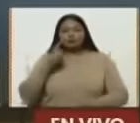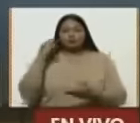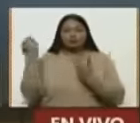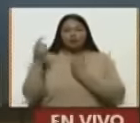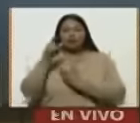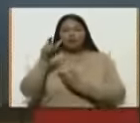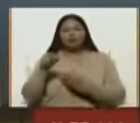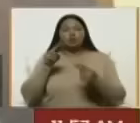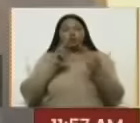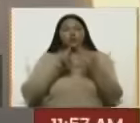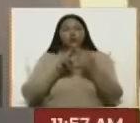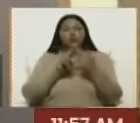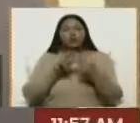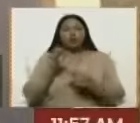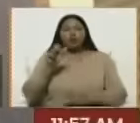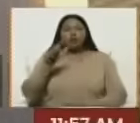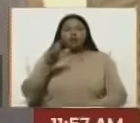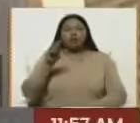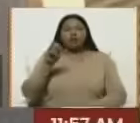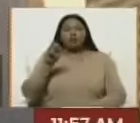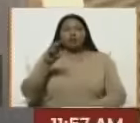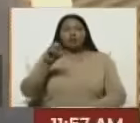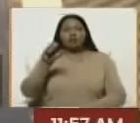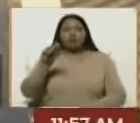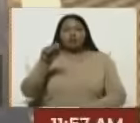sujeto conocido como Albacete.